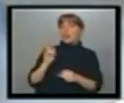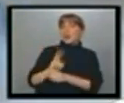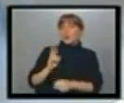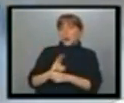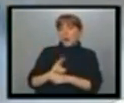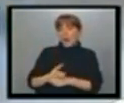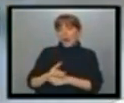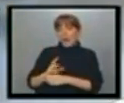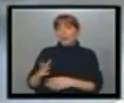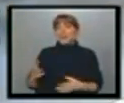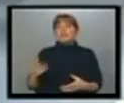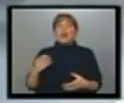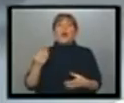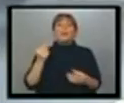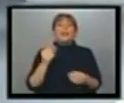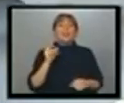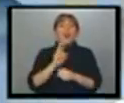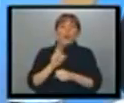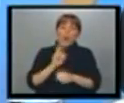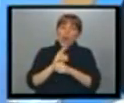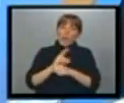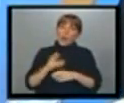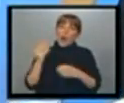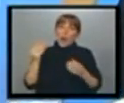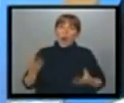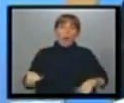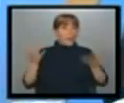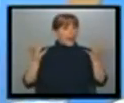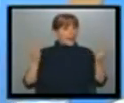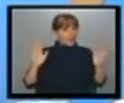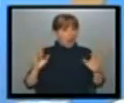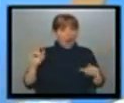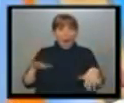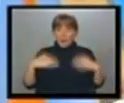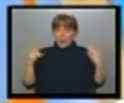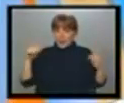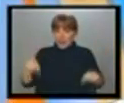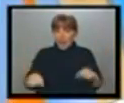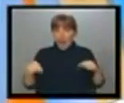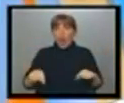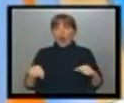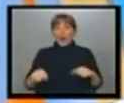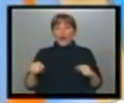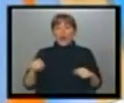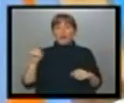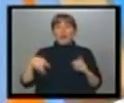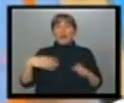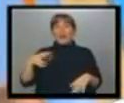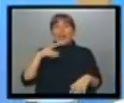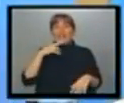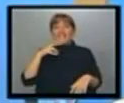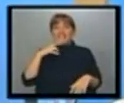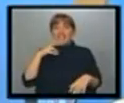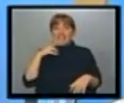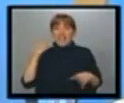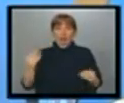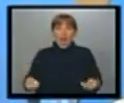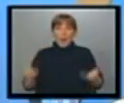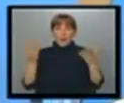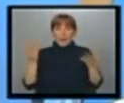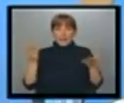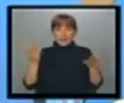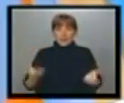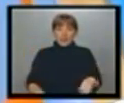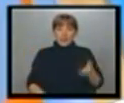pero más caro. Claro, precios bueno cuidados ahora, más caro. Claro, aprovechalos ahora porque a partir del viernes vas a tener con aumentos de precios. Si bien va a